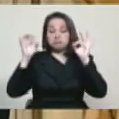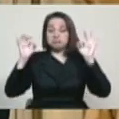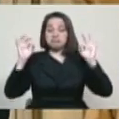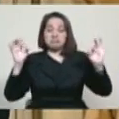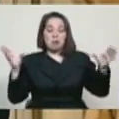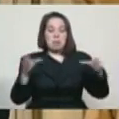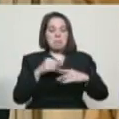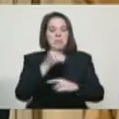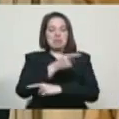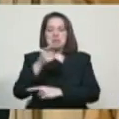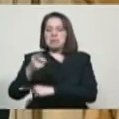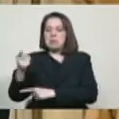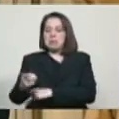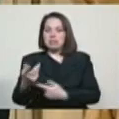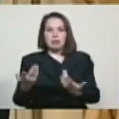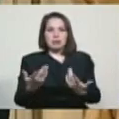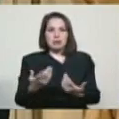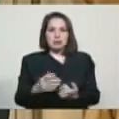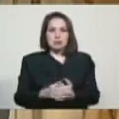que nos llevan